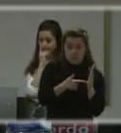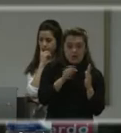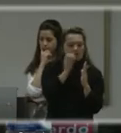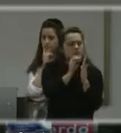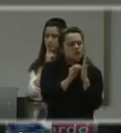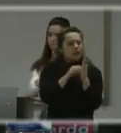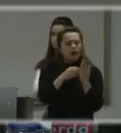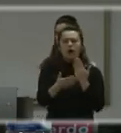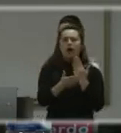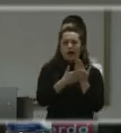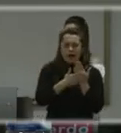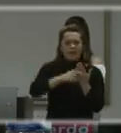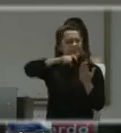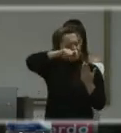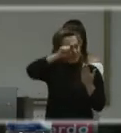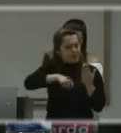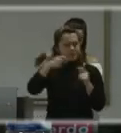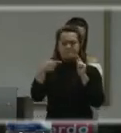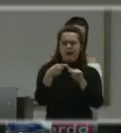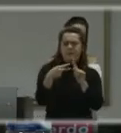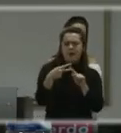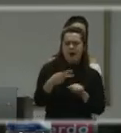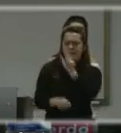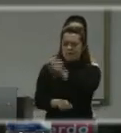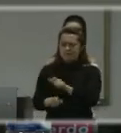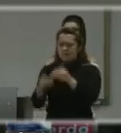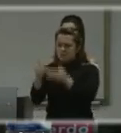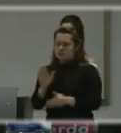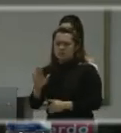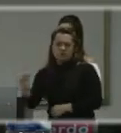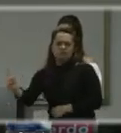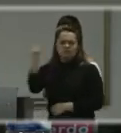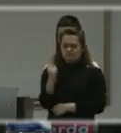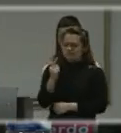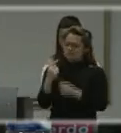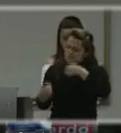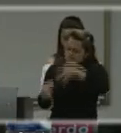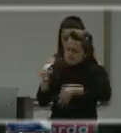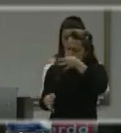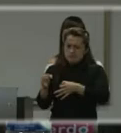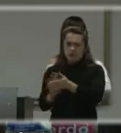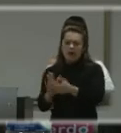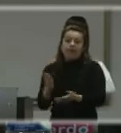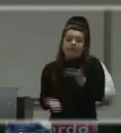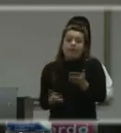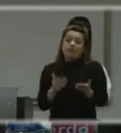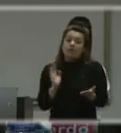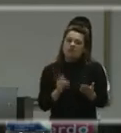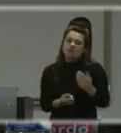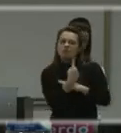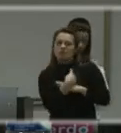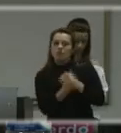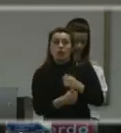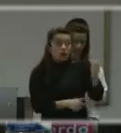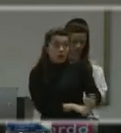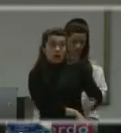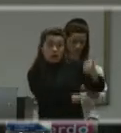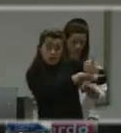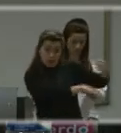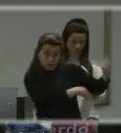que afirmen que la participación de la persona con discapacidad en un proceso judicial dependa de que un funcionario